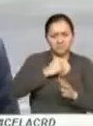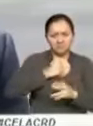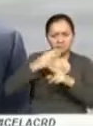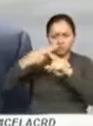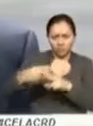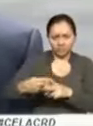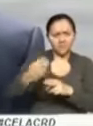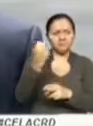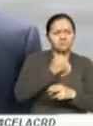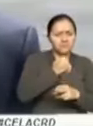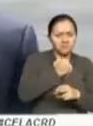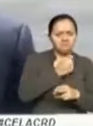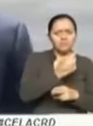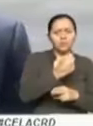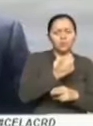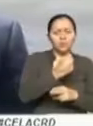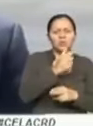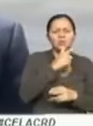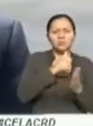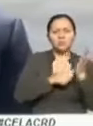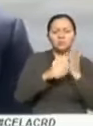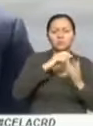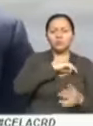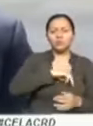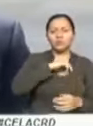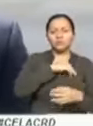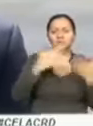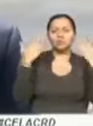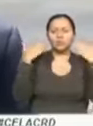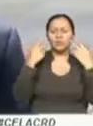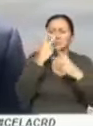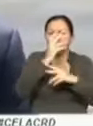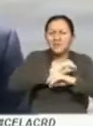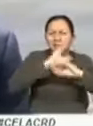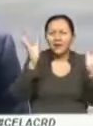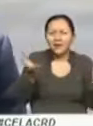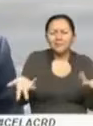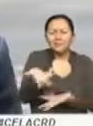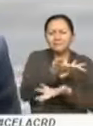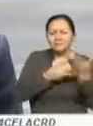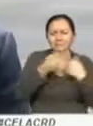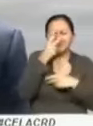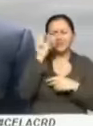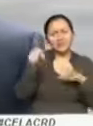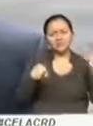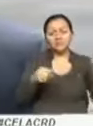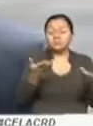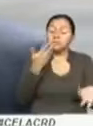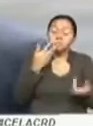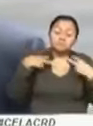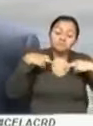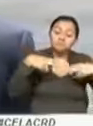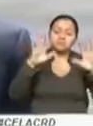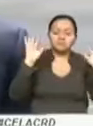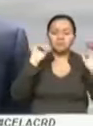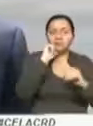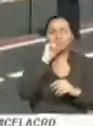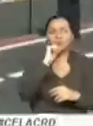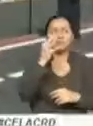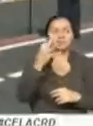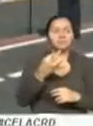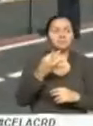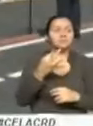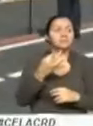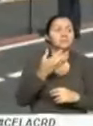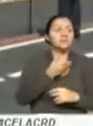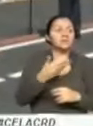domicilio, etcétera, con el municipio de Guayaquil. Habría que ver si ahí existe algún ilícito. Señor presidente, muchísimas